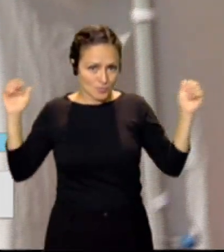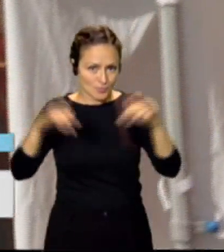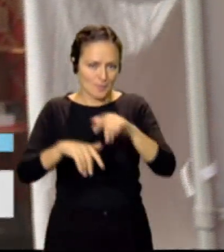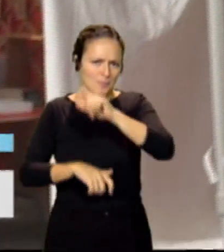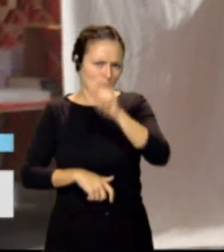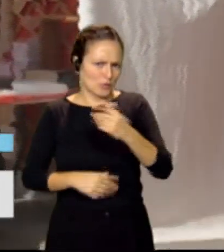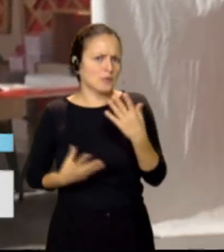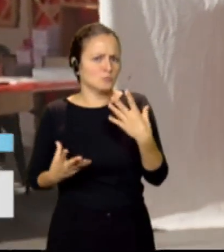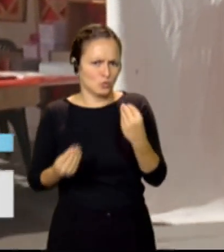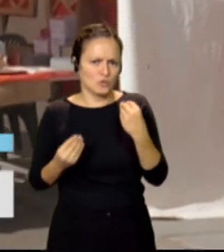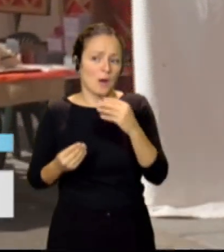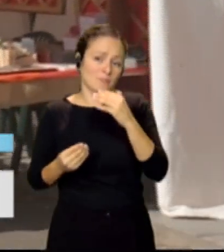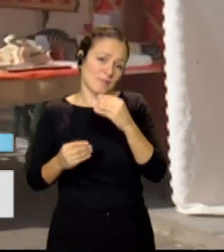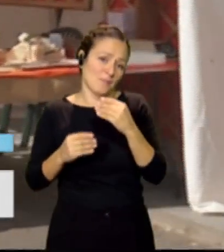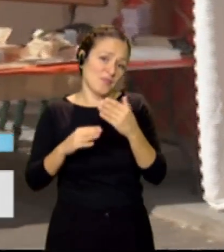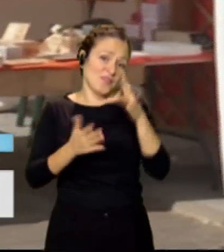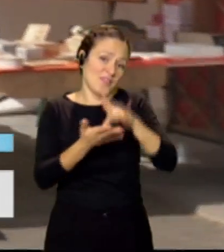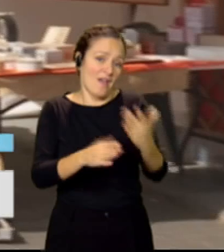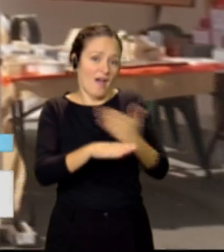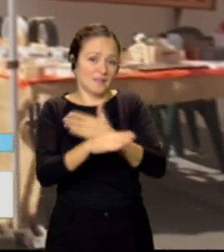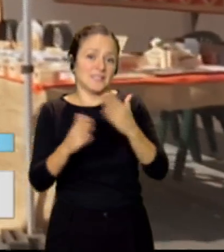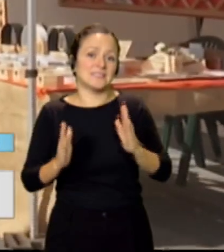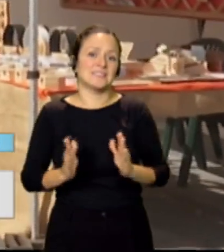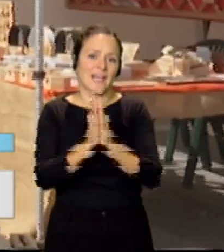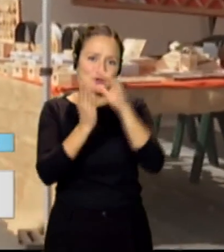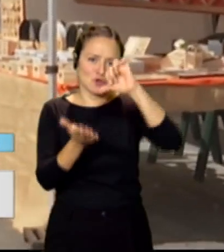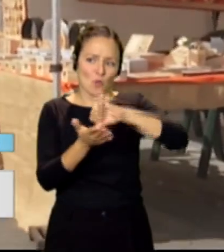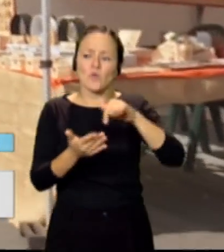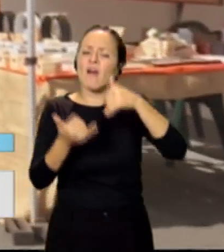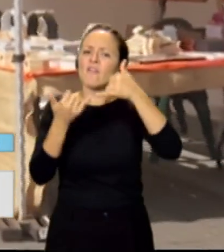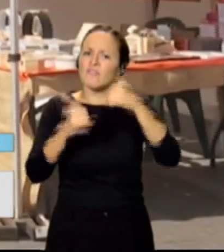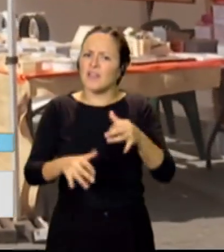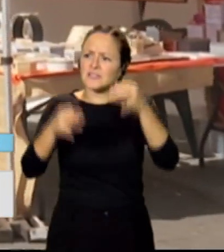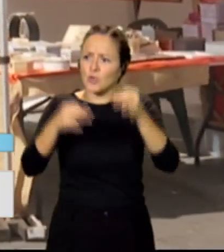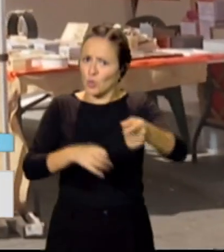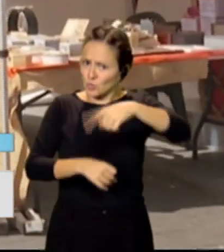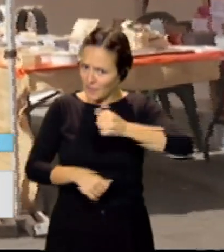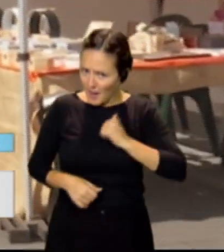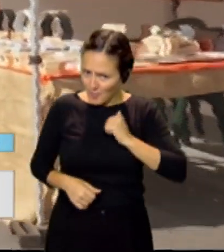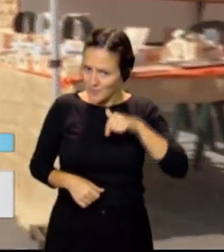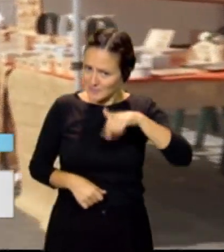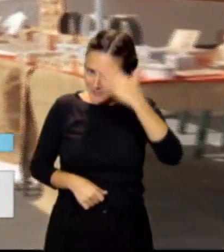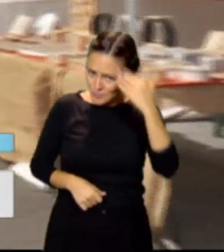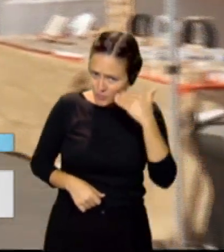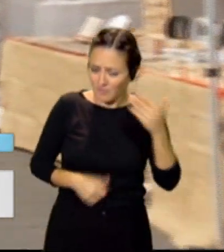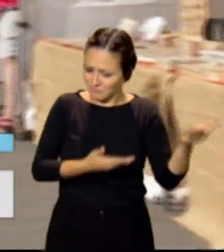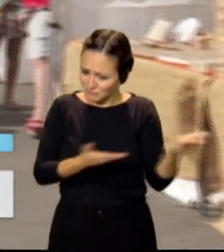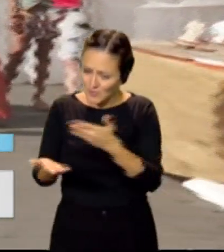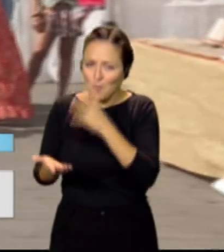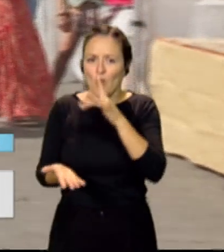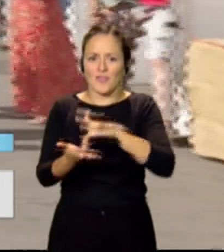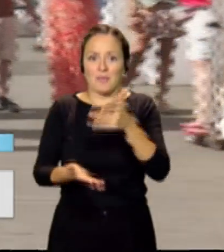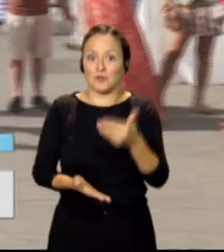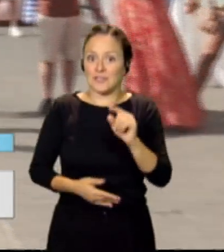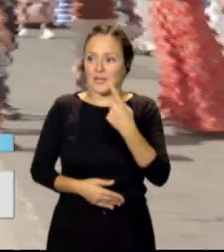víspera del Santo de la Ciudad. Una fiesta segura y que invitamos a venir, que todavía están a tiempo, a acercarse a la ciudad de Telde a disfrutar del día grande. Por eso decimos